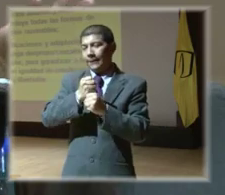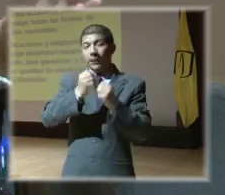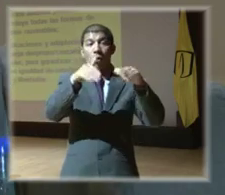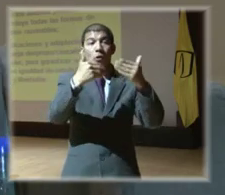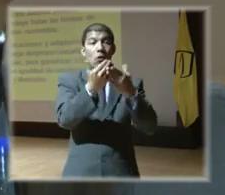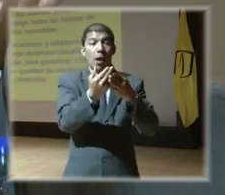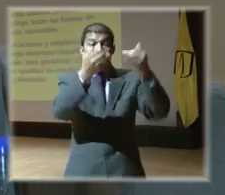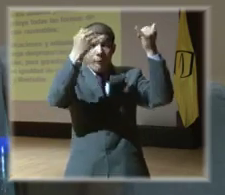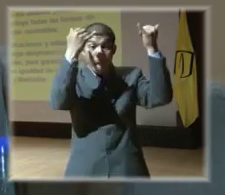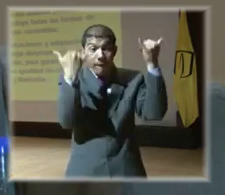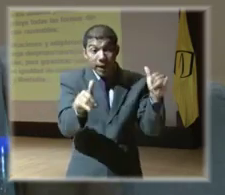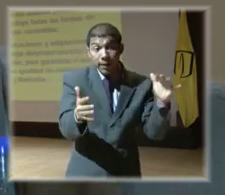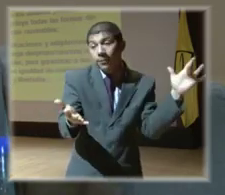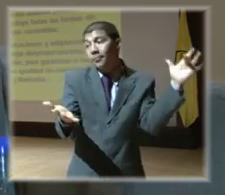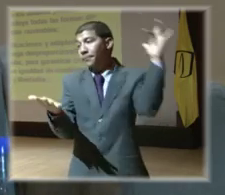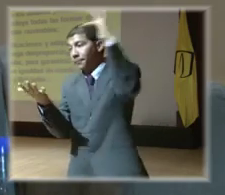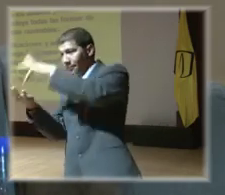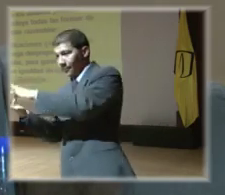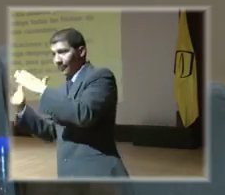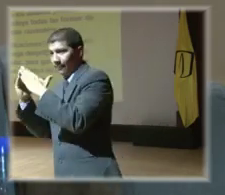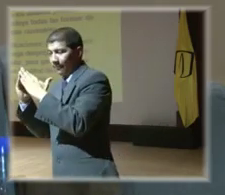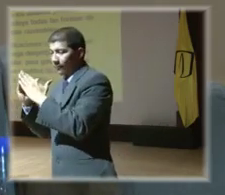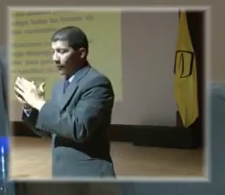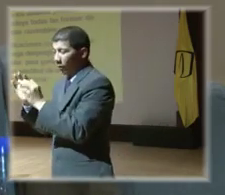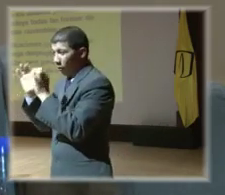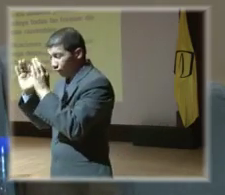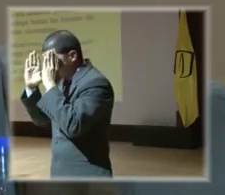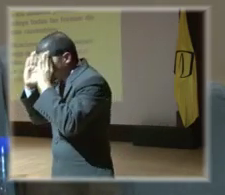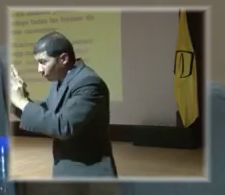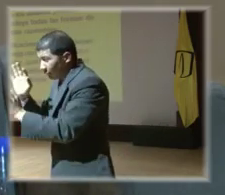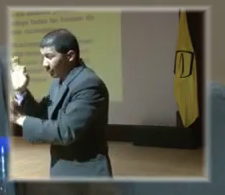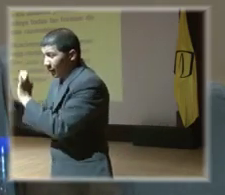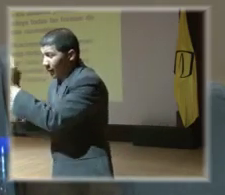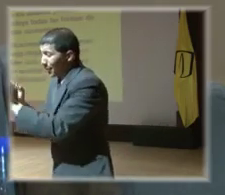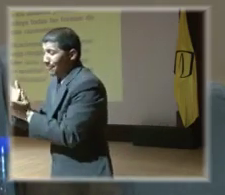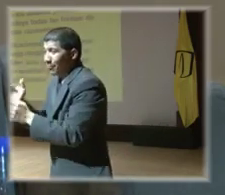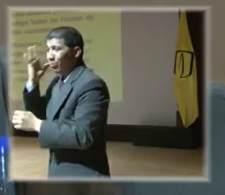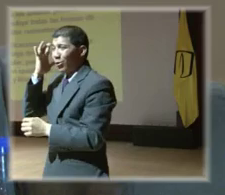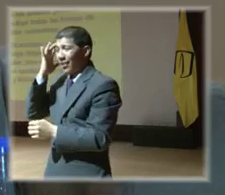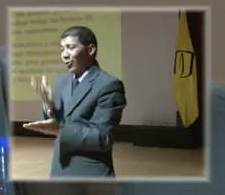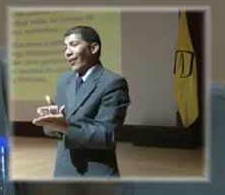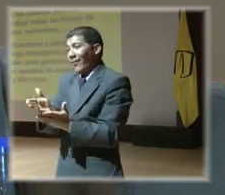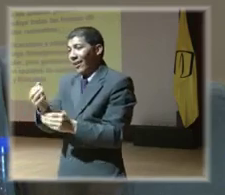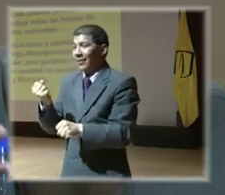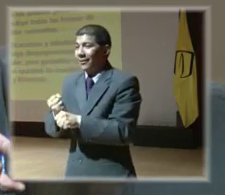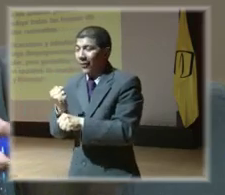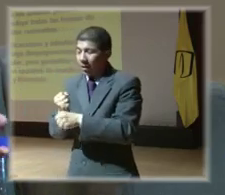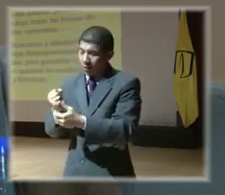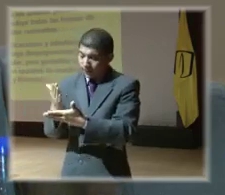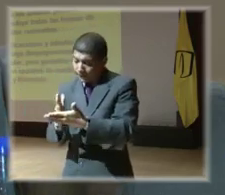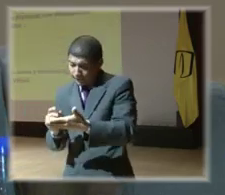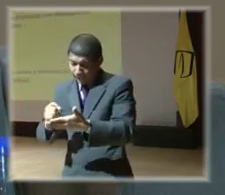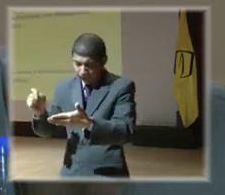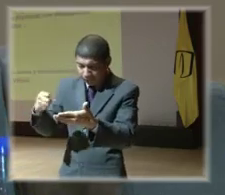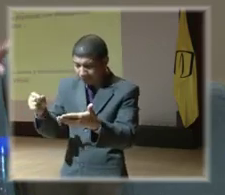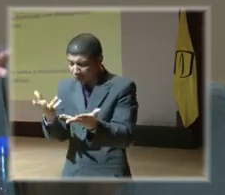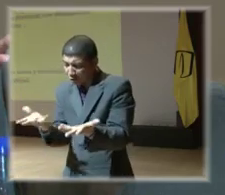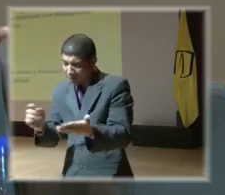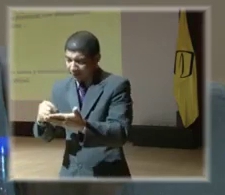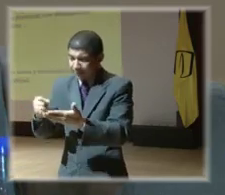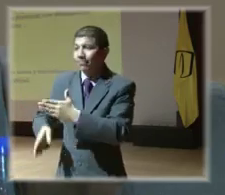como debía ser con su hijo porque estaba trabajando. Entonces vino a preguntarnos qué derecho a ajustes razonables tenía, porque